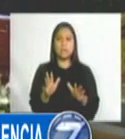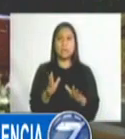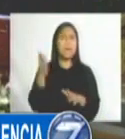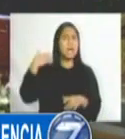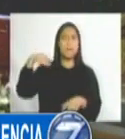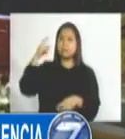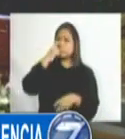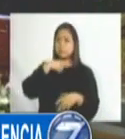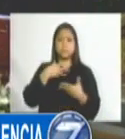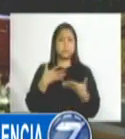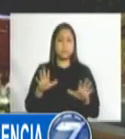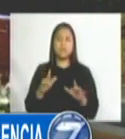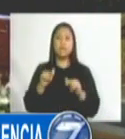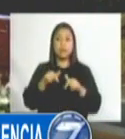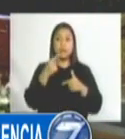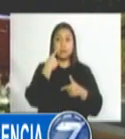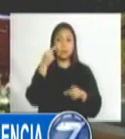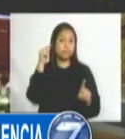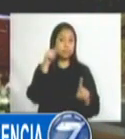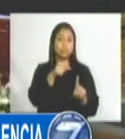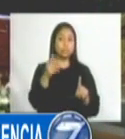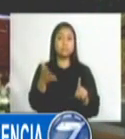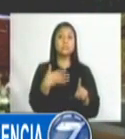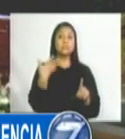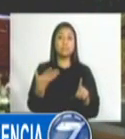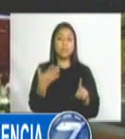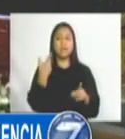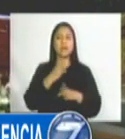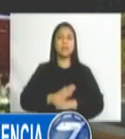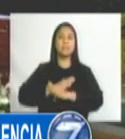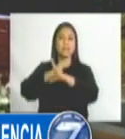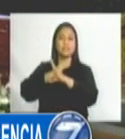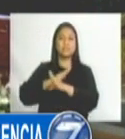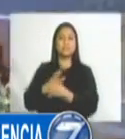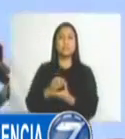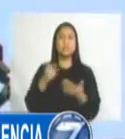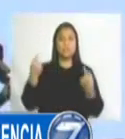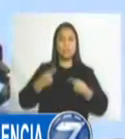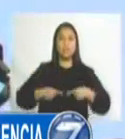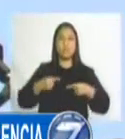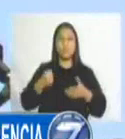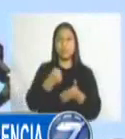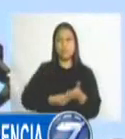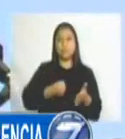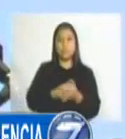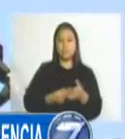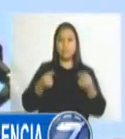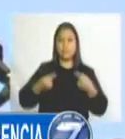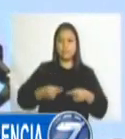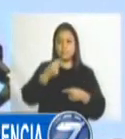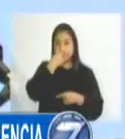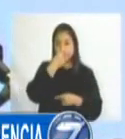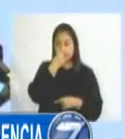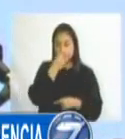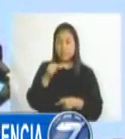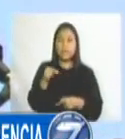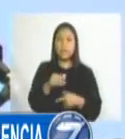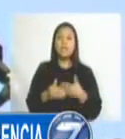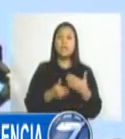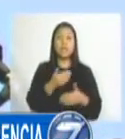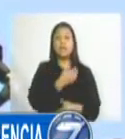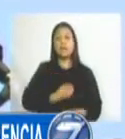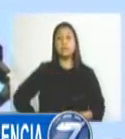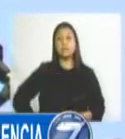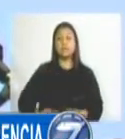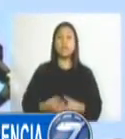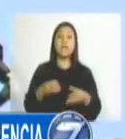precedentes cuya función específica es la prevención y combate de la corrupción en el organismo ejecutivo, y me refiero